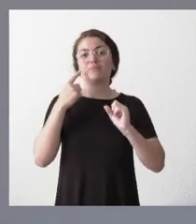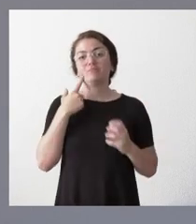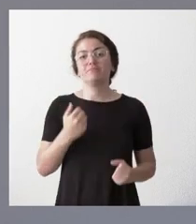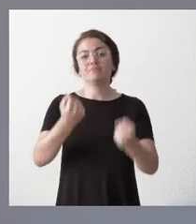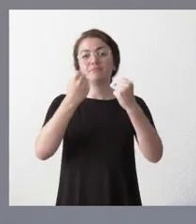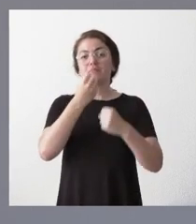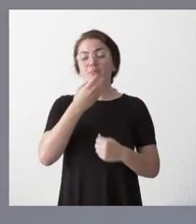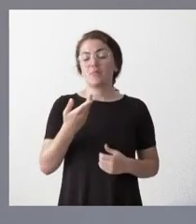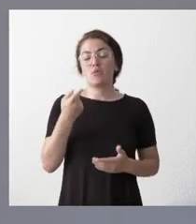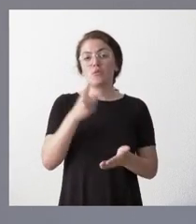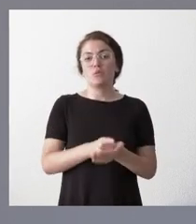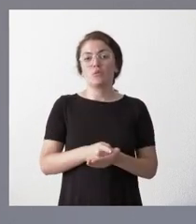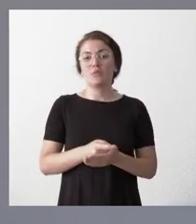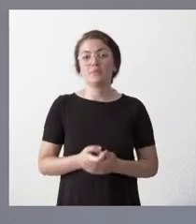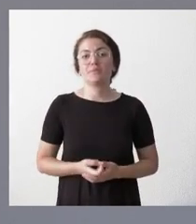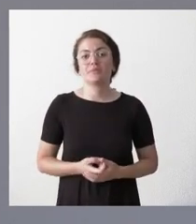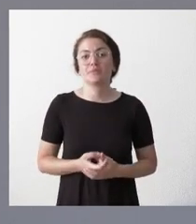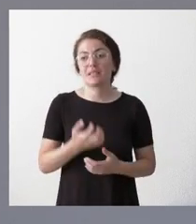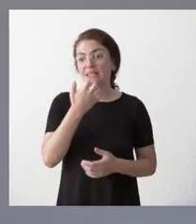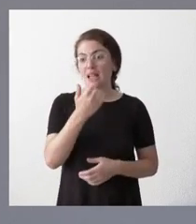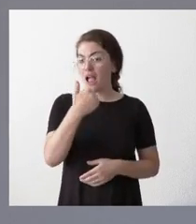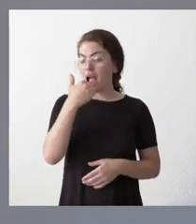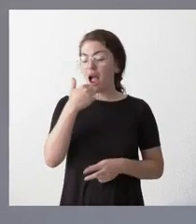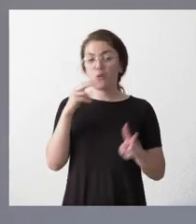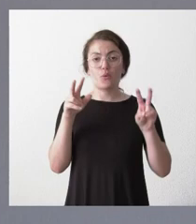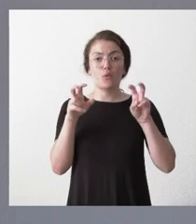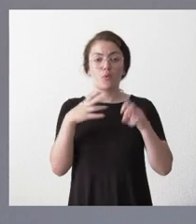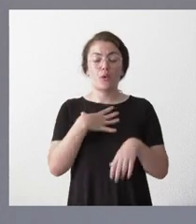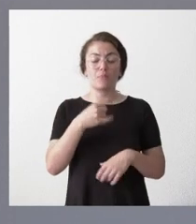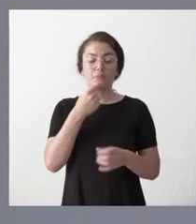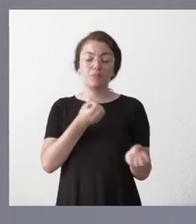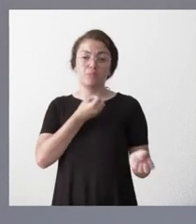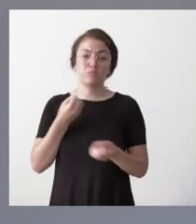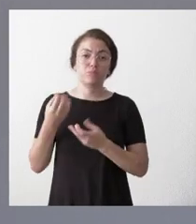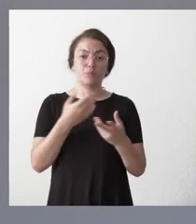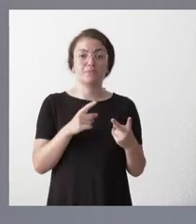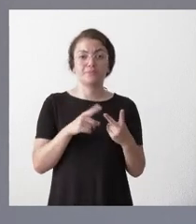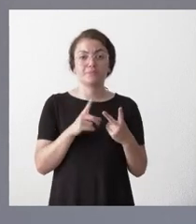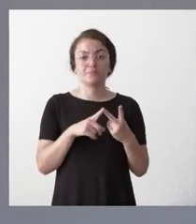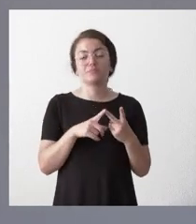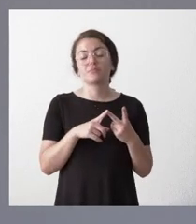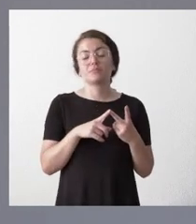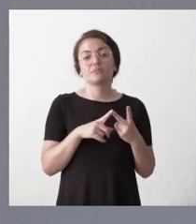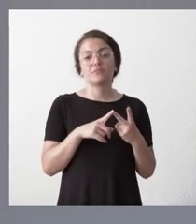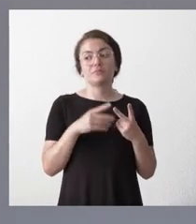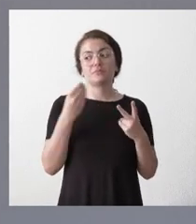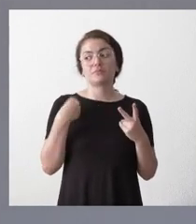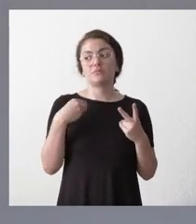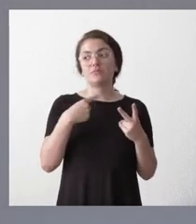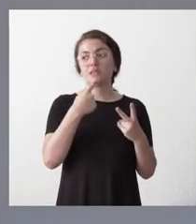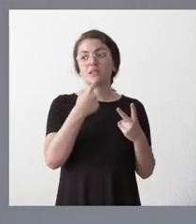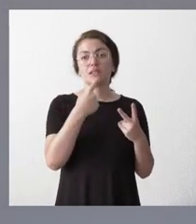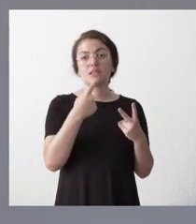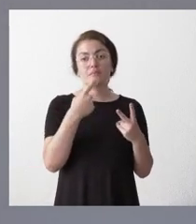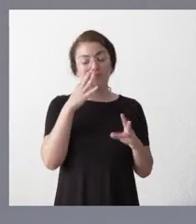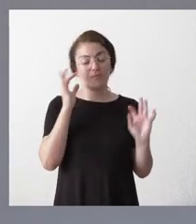pudiéramos ofertar si hubiera alguna modificación de estas circunstancias que nos han producido hasta el momento presente. En la segunda lugar, plantea usted un hecho que es cierto,